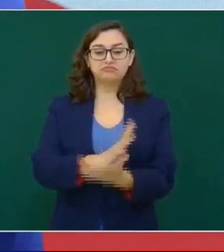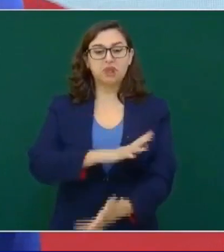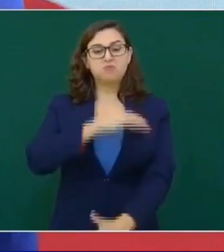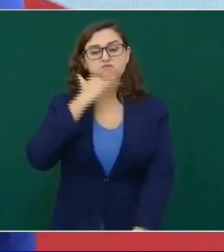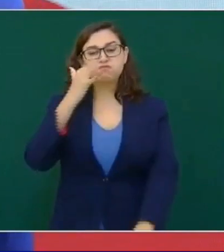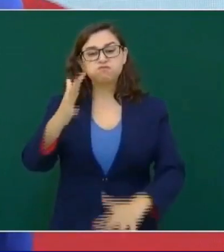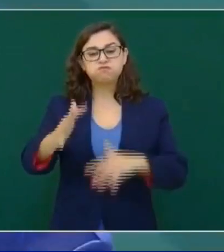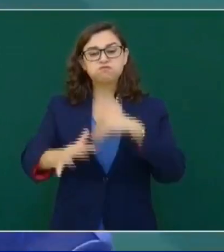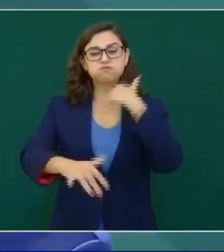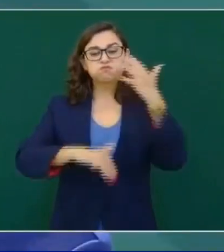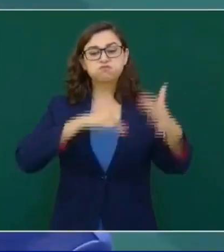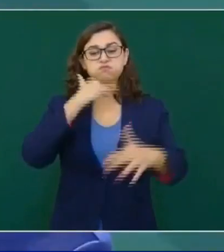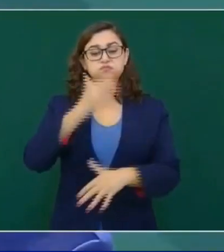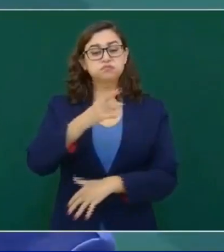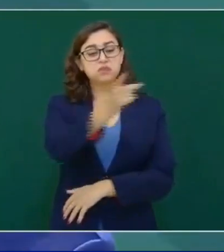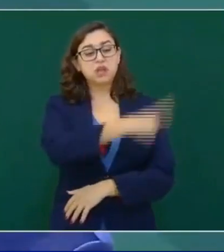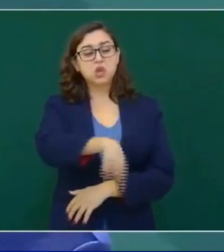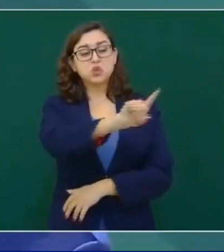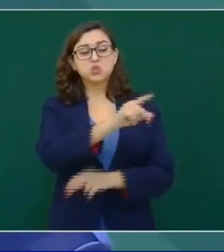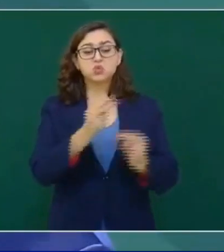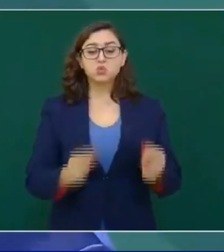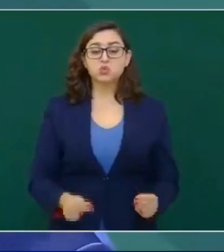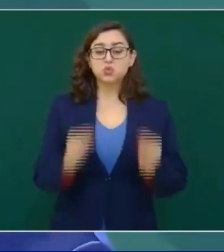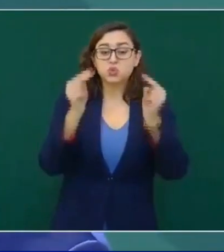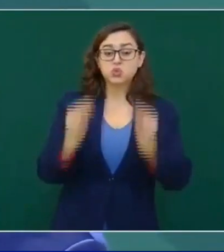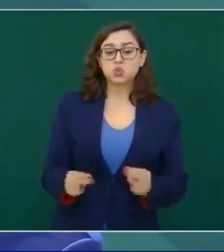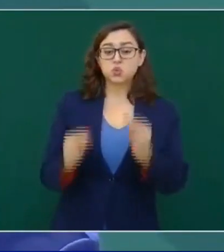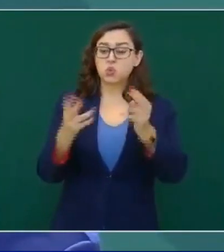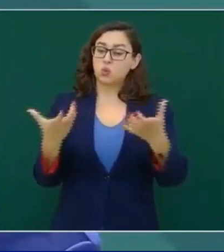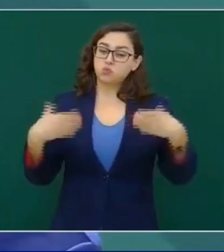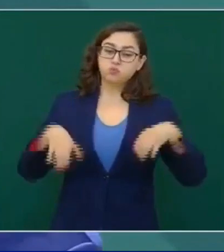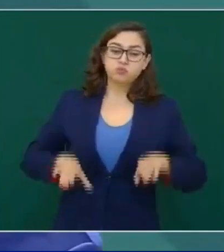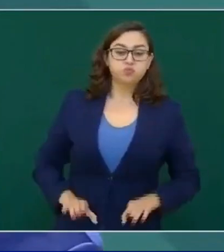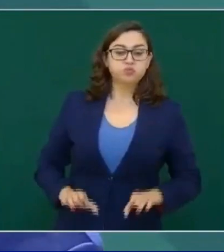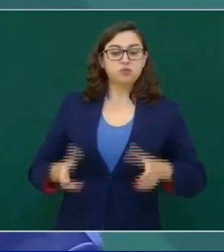negocios, de los traficantes de influencia.